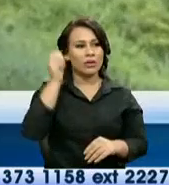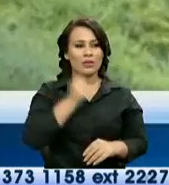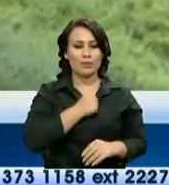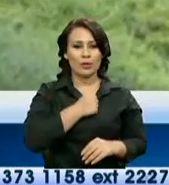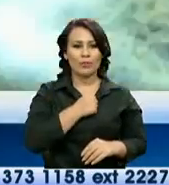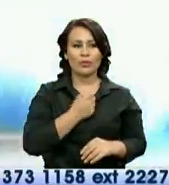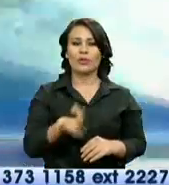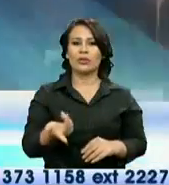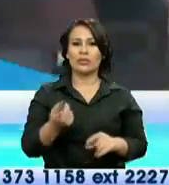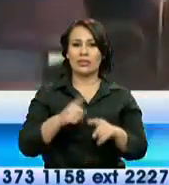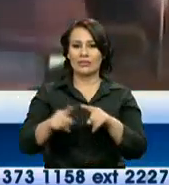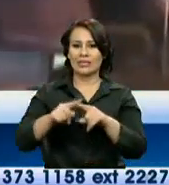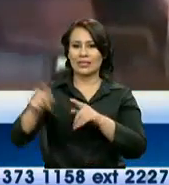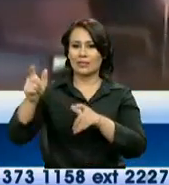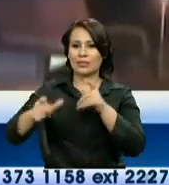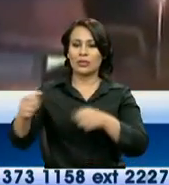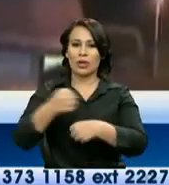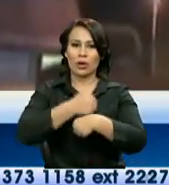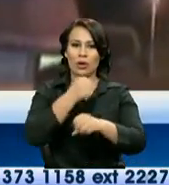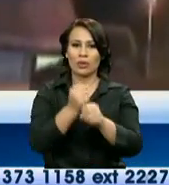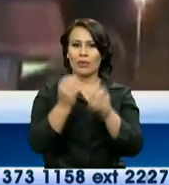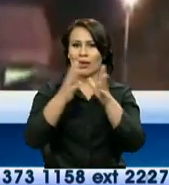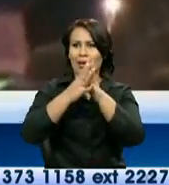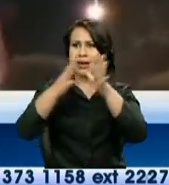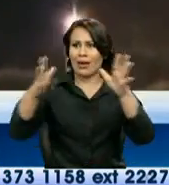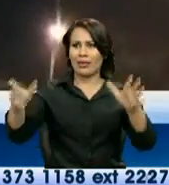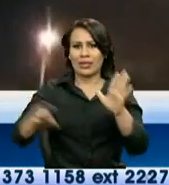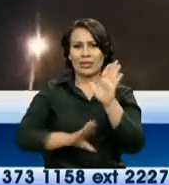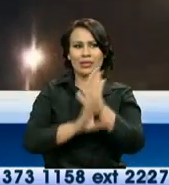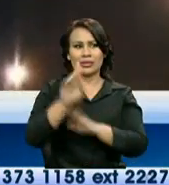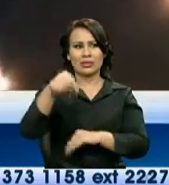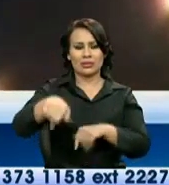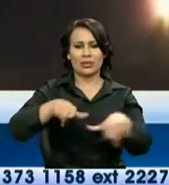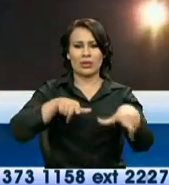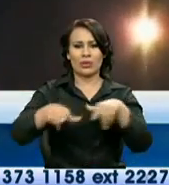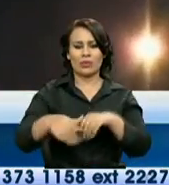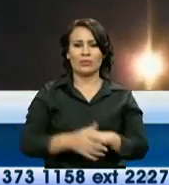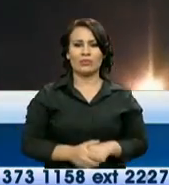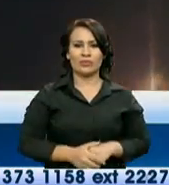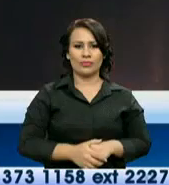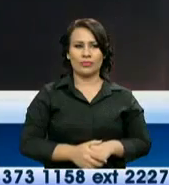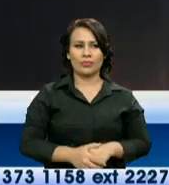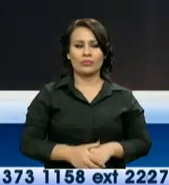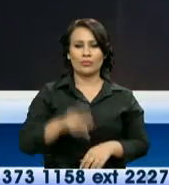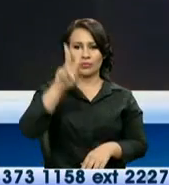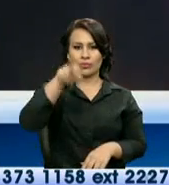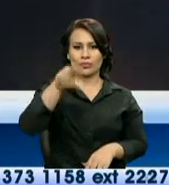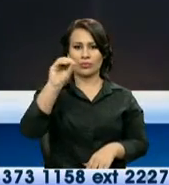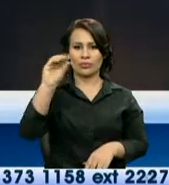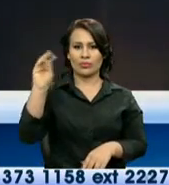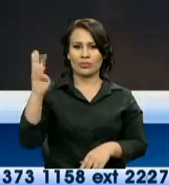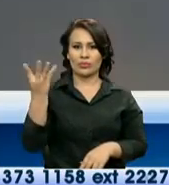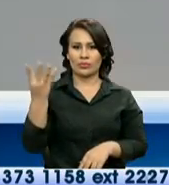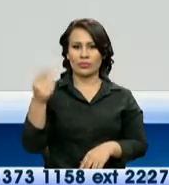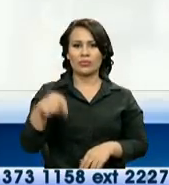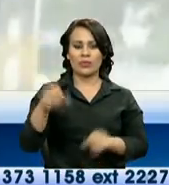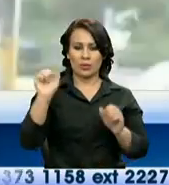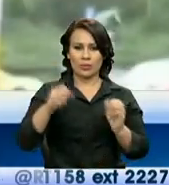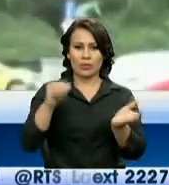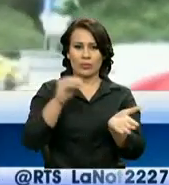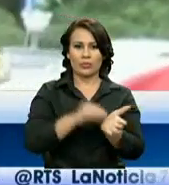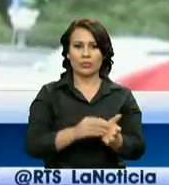extraños, ha sido una de las mejores obras que se ha desarrollado en esta provincia y que desde el año 2004 ha venido funcionando.